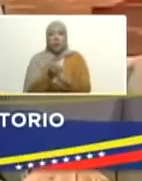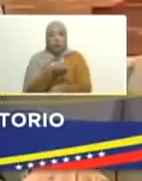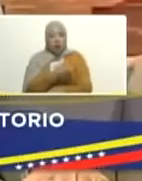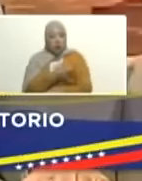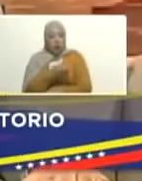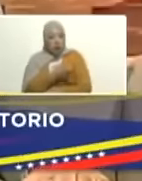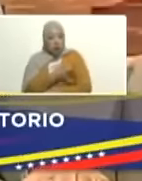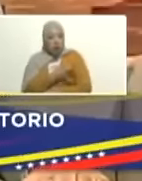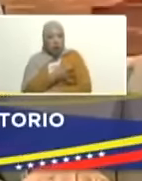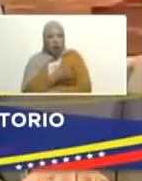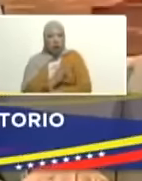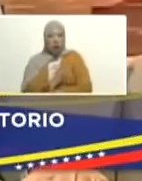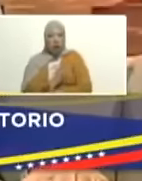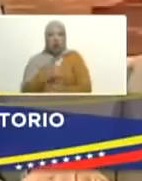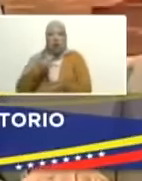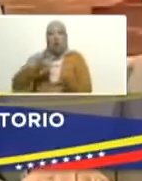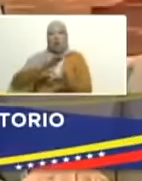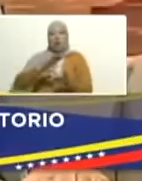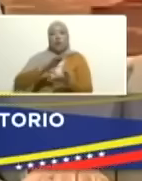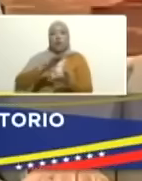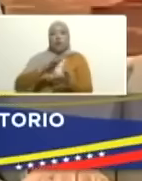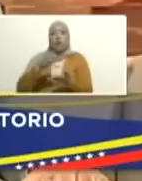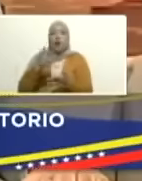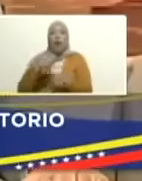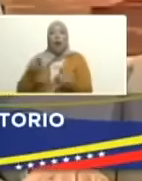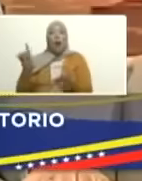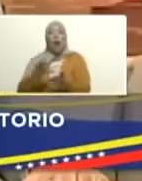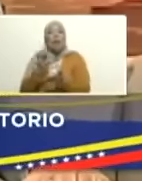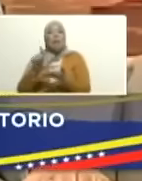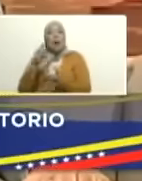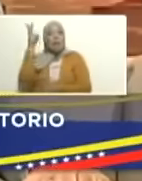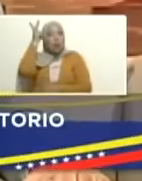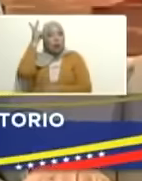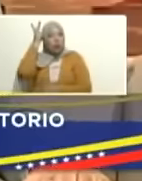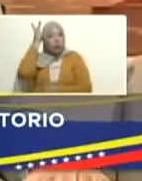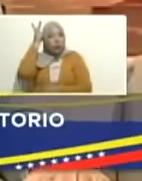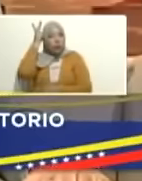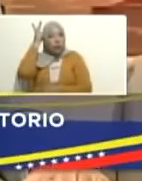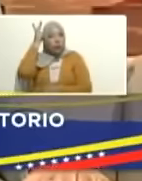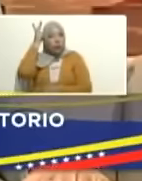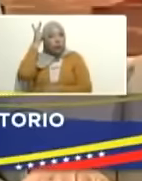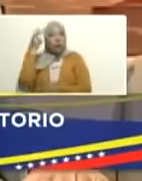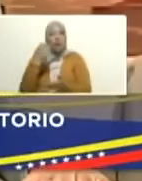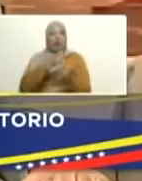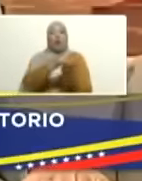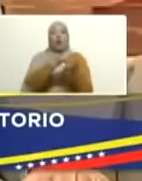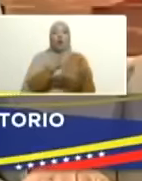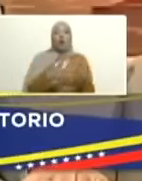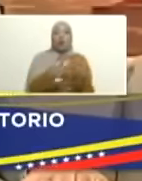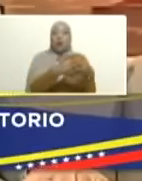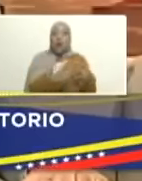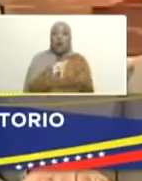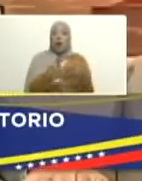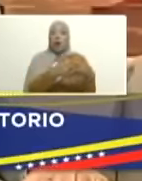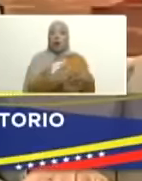Santiago, en Lima, en Nueva York les toca trabajar 14,